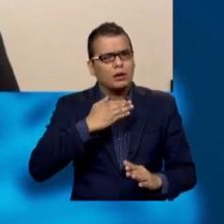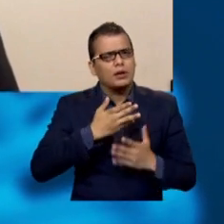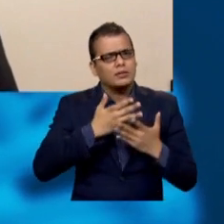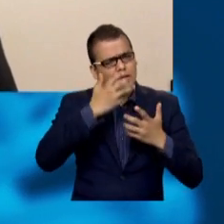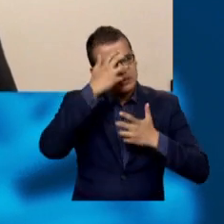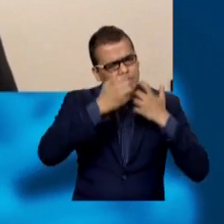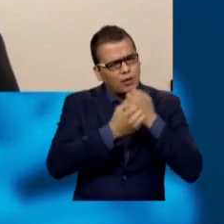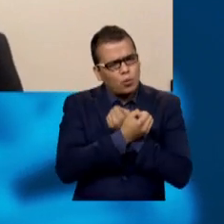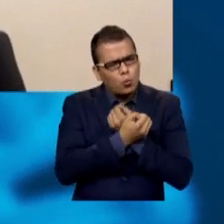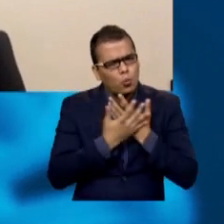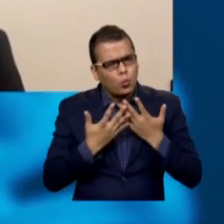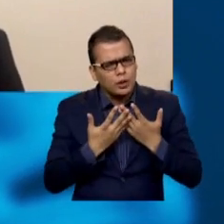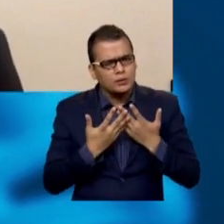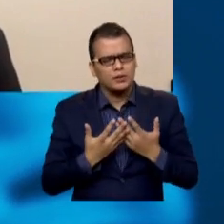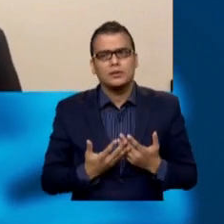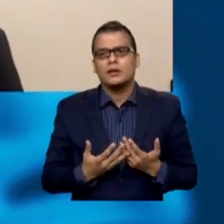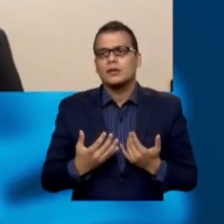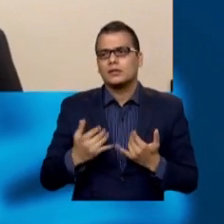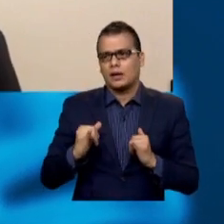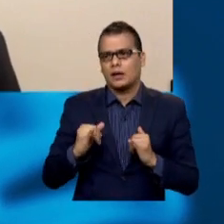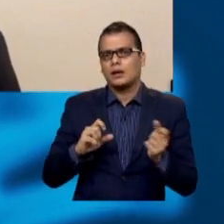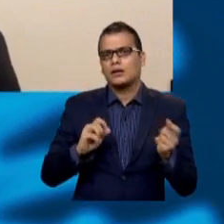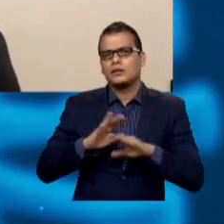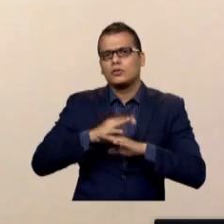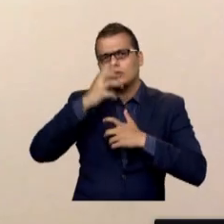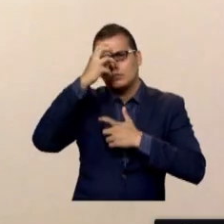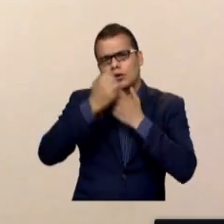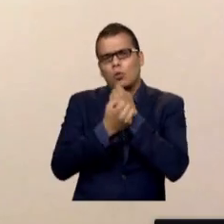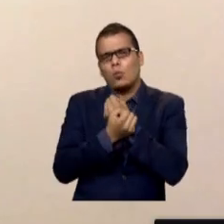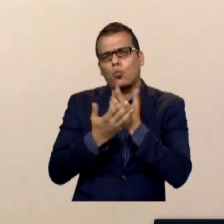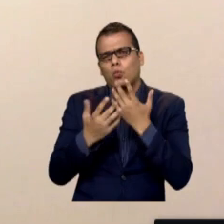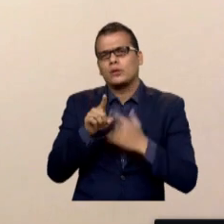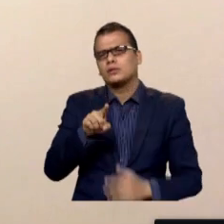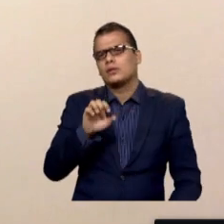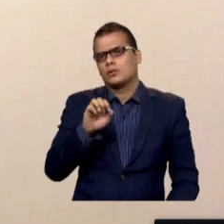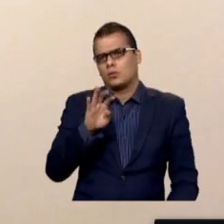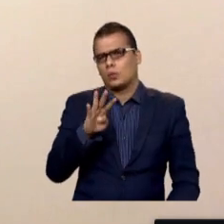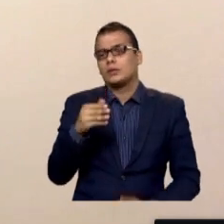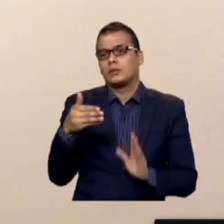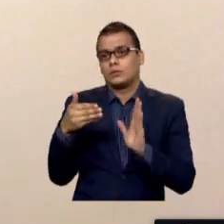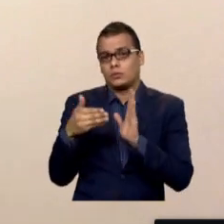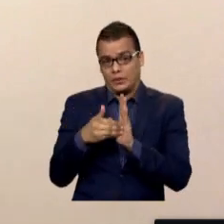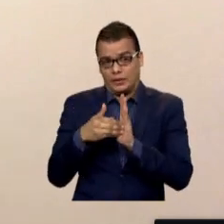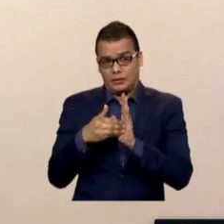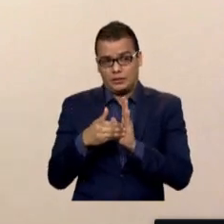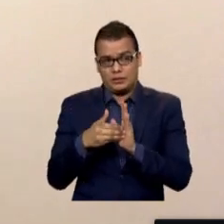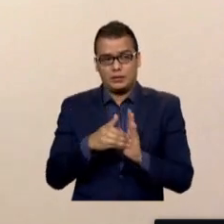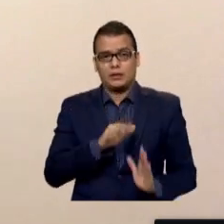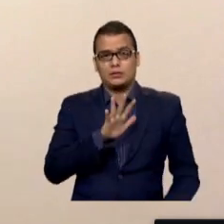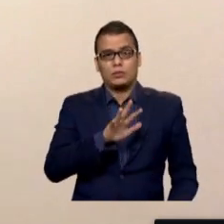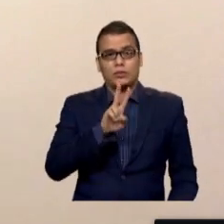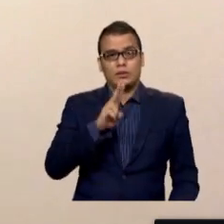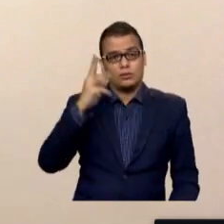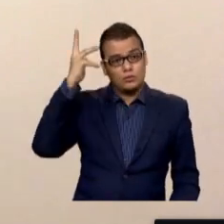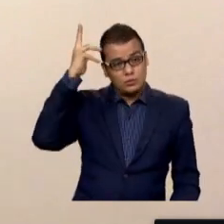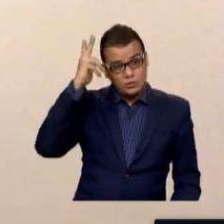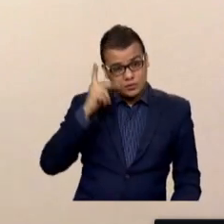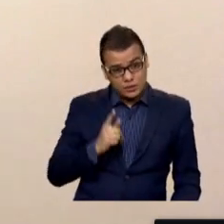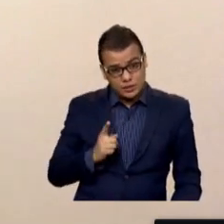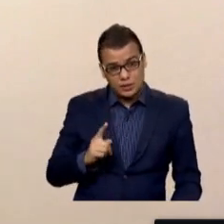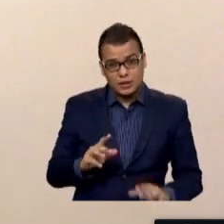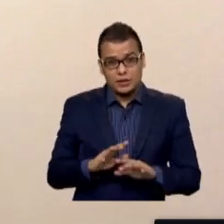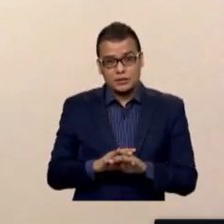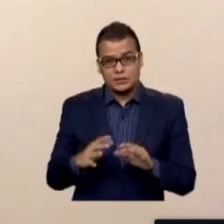momento llevamos practicadas en Colombia 104.000 pruebas. Más o menos, si llevamos 52 días desde